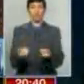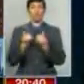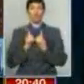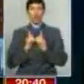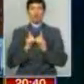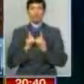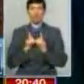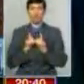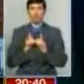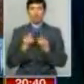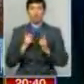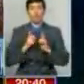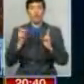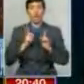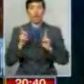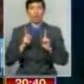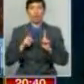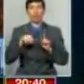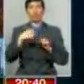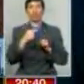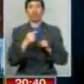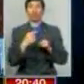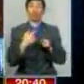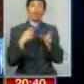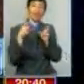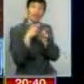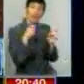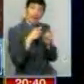sabiendo de que lo dejaban parado a Keiji y a Leki arriba,